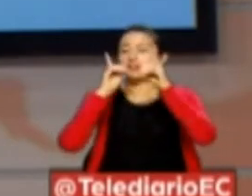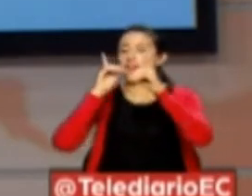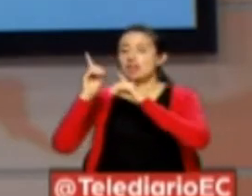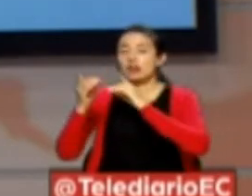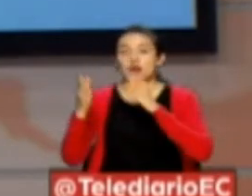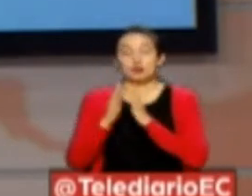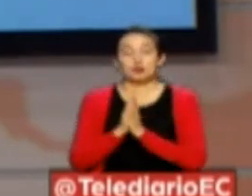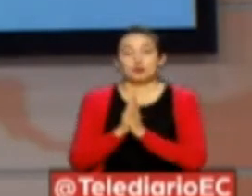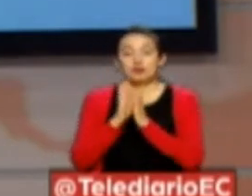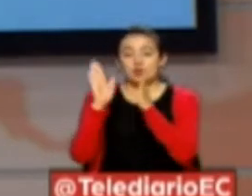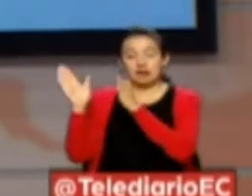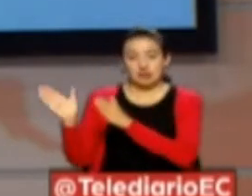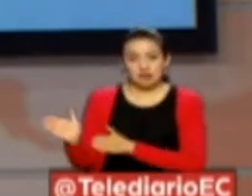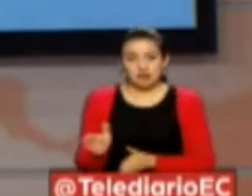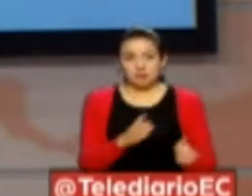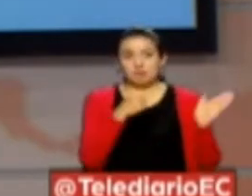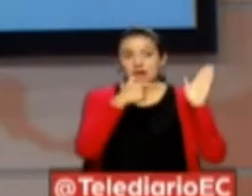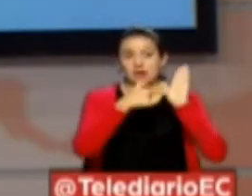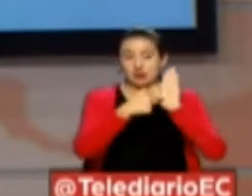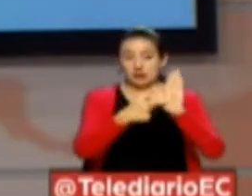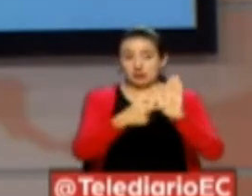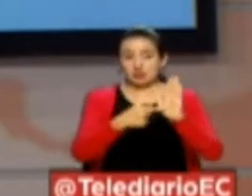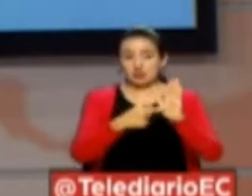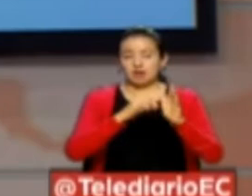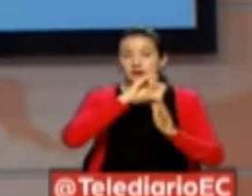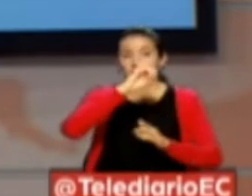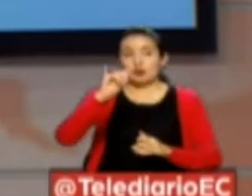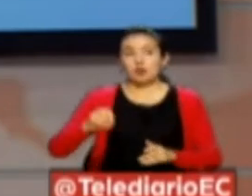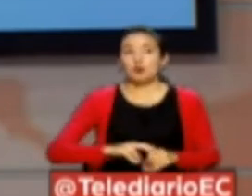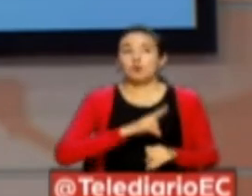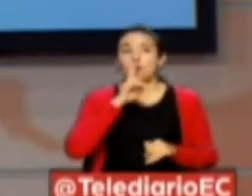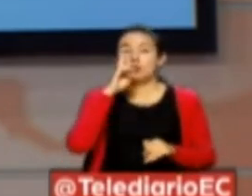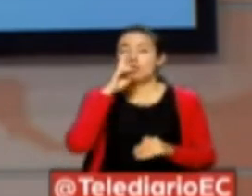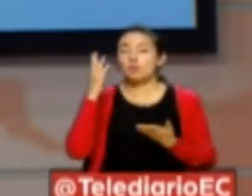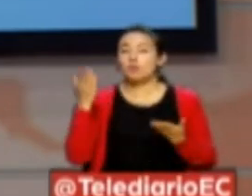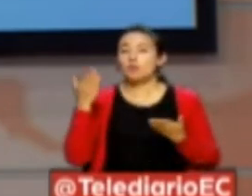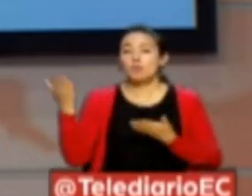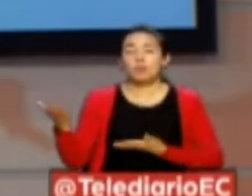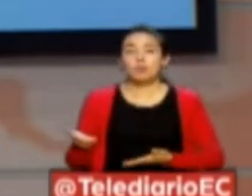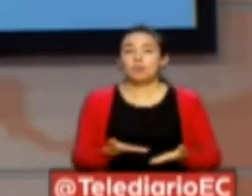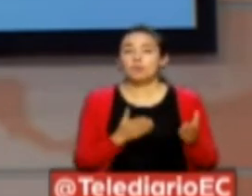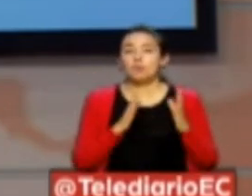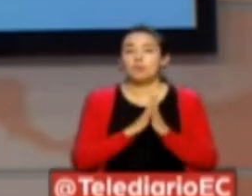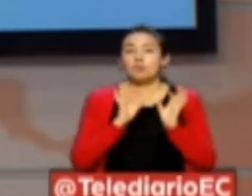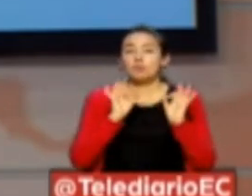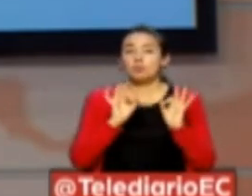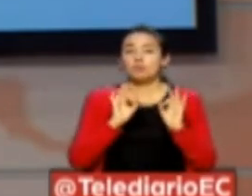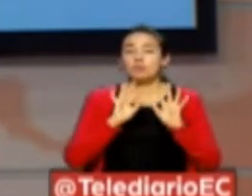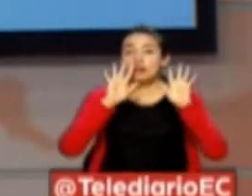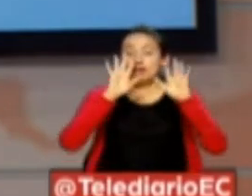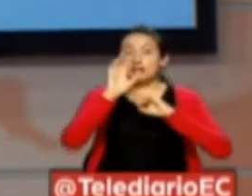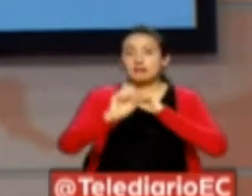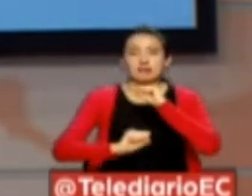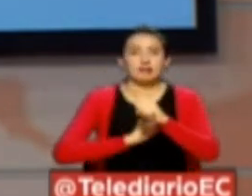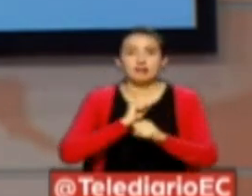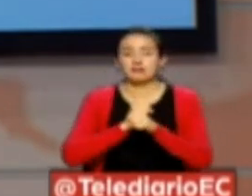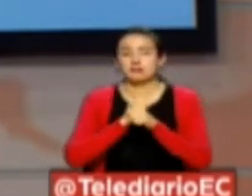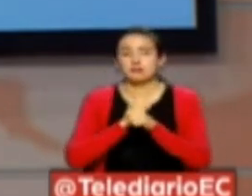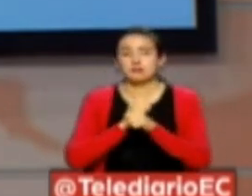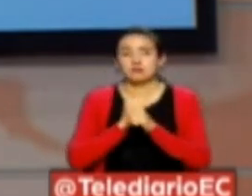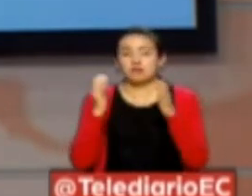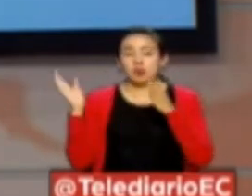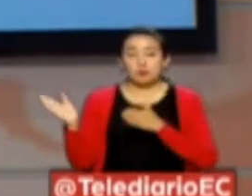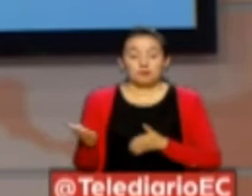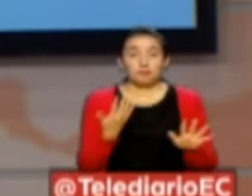está por lanzarse en estos días en estos días en junio donde es un plan de política pública para 10 años es un plan que integra a